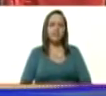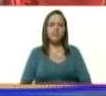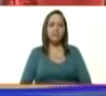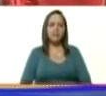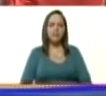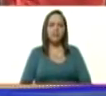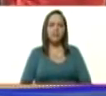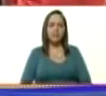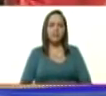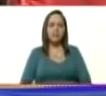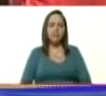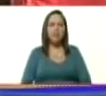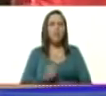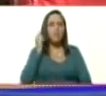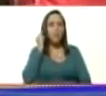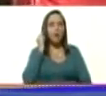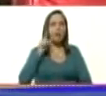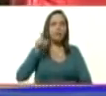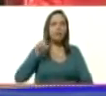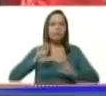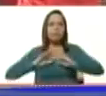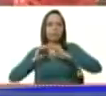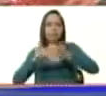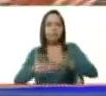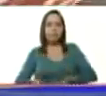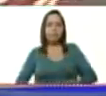Esa barrigona que está allá, mira,